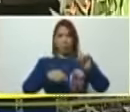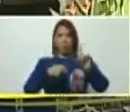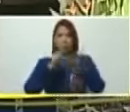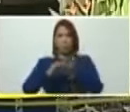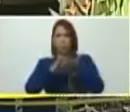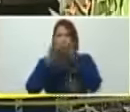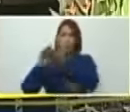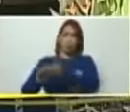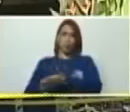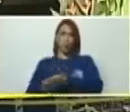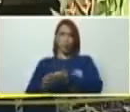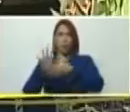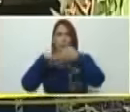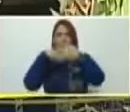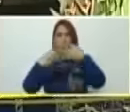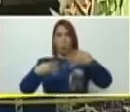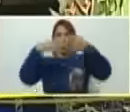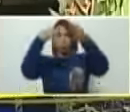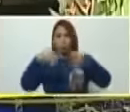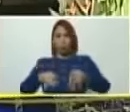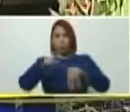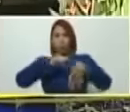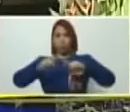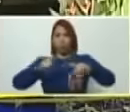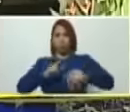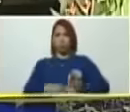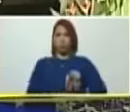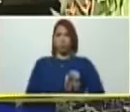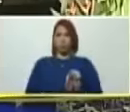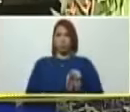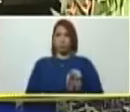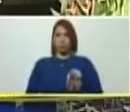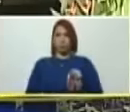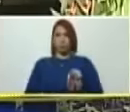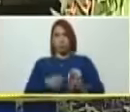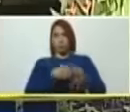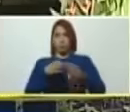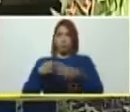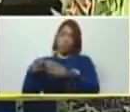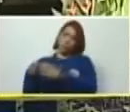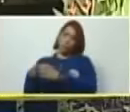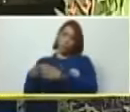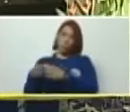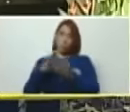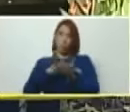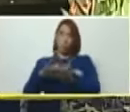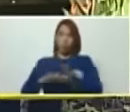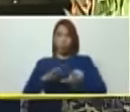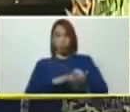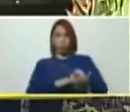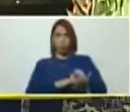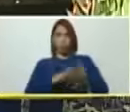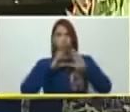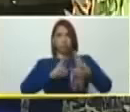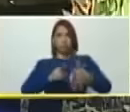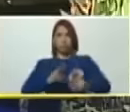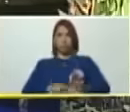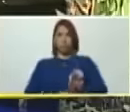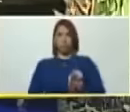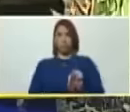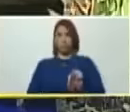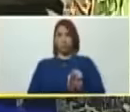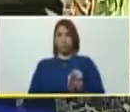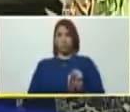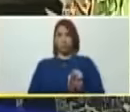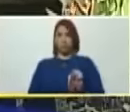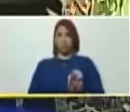soluciones, con la agenda concreta de acción y activando las brigadas de soluciones para dar respuesta en tiempo